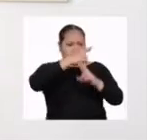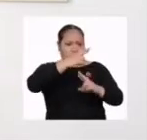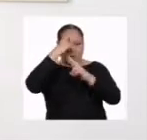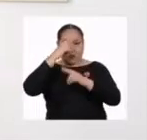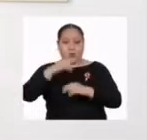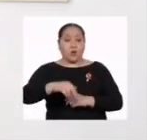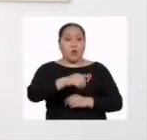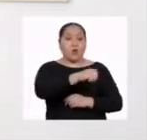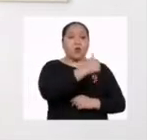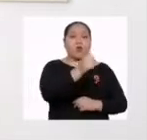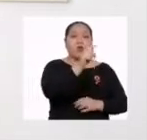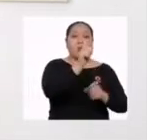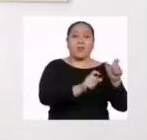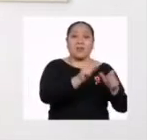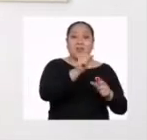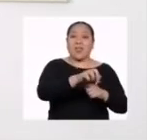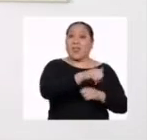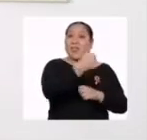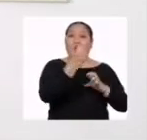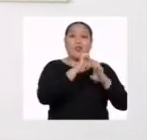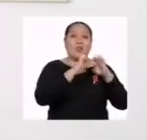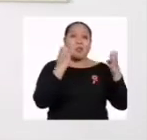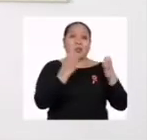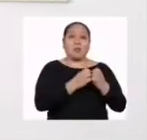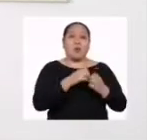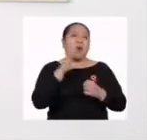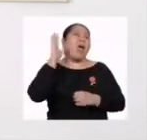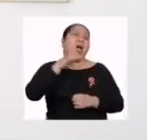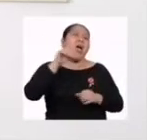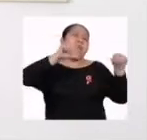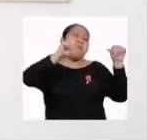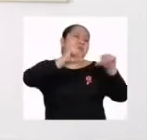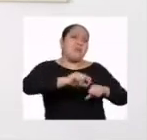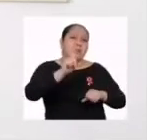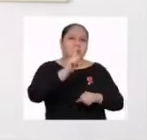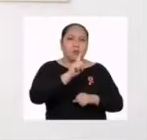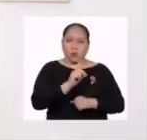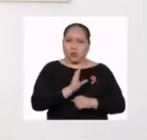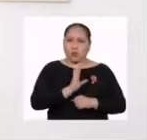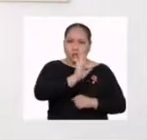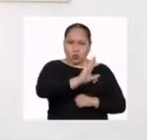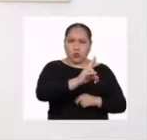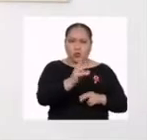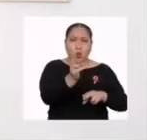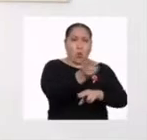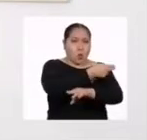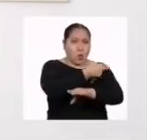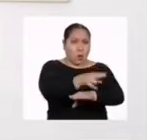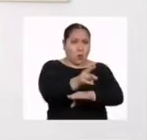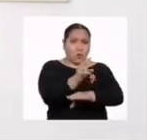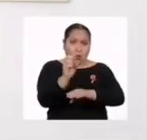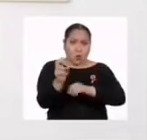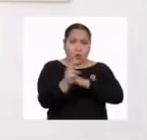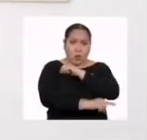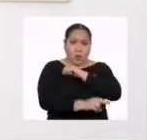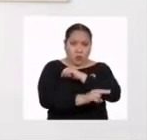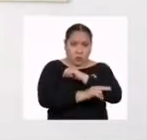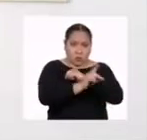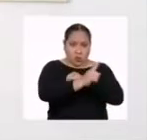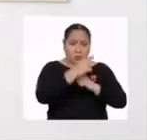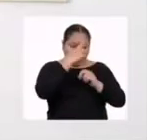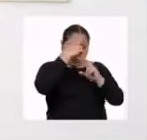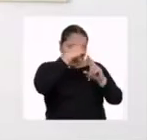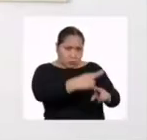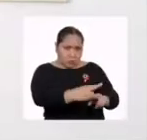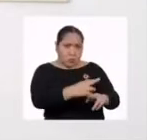rival aparecía en el campo, no había pifias, mucho menos cuando se entonaba su himno nacional. Igual sucedía cuando